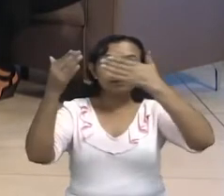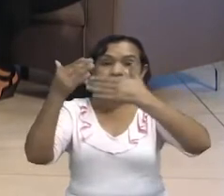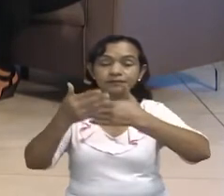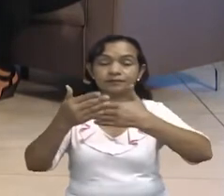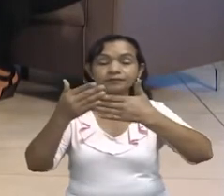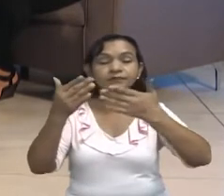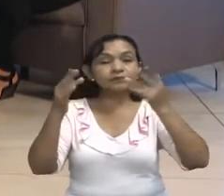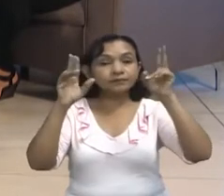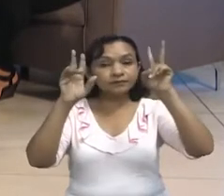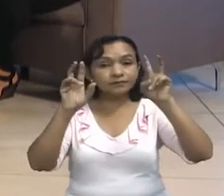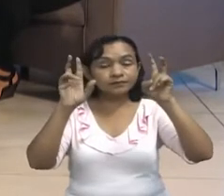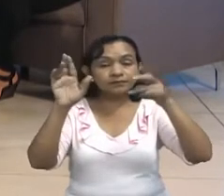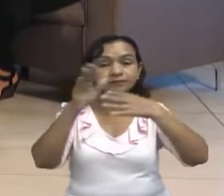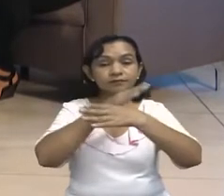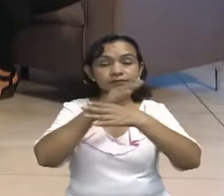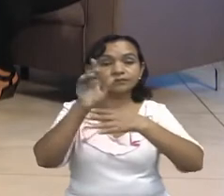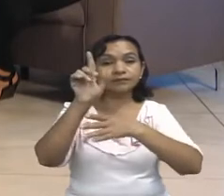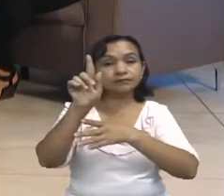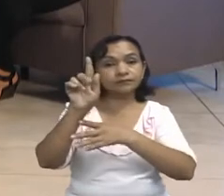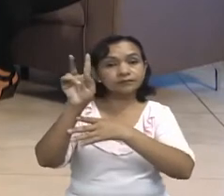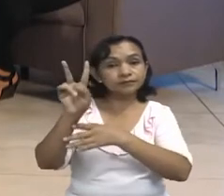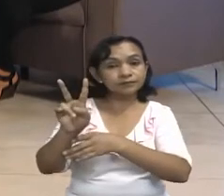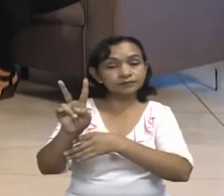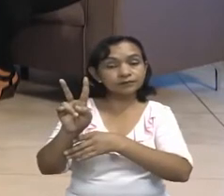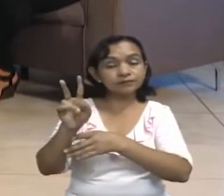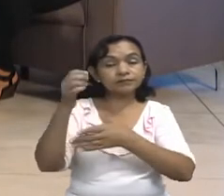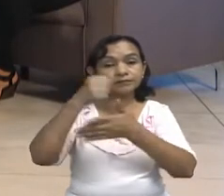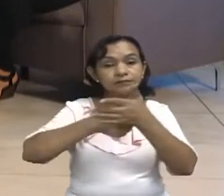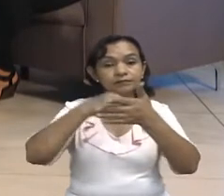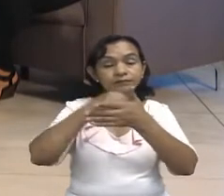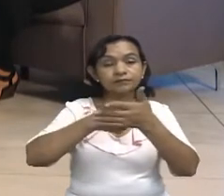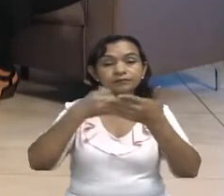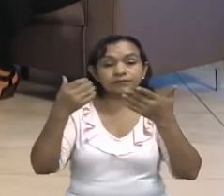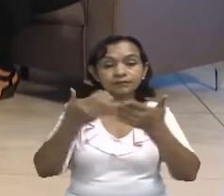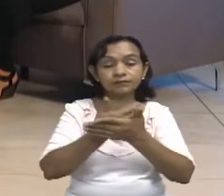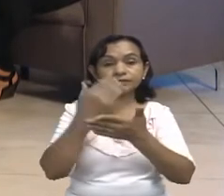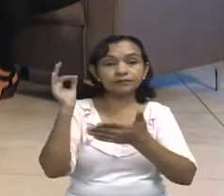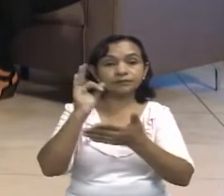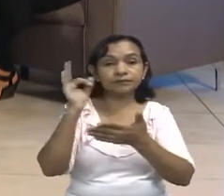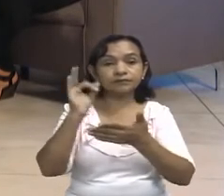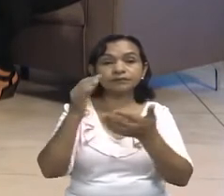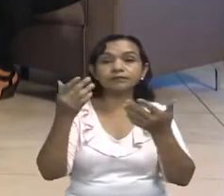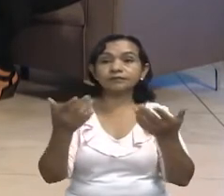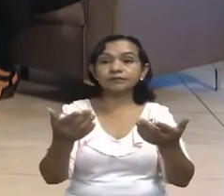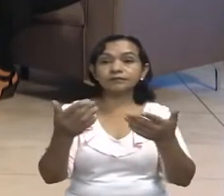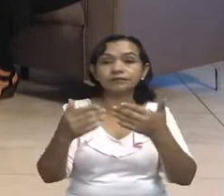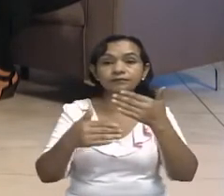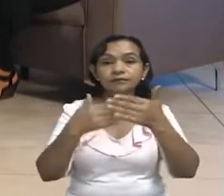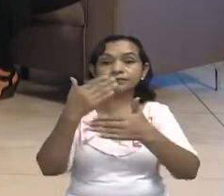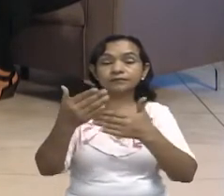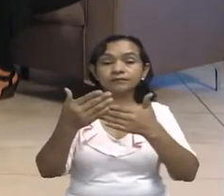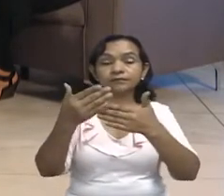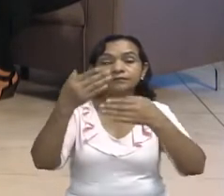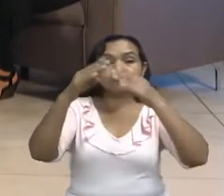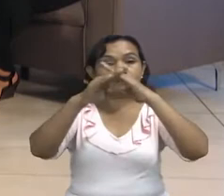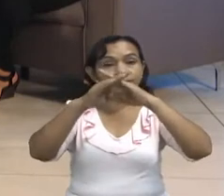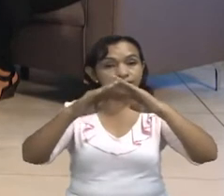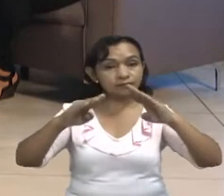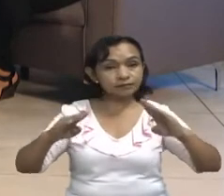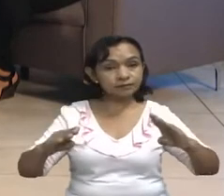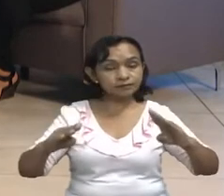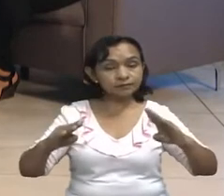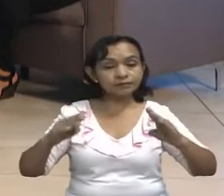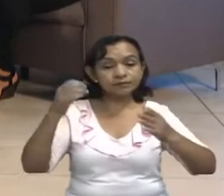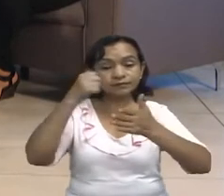términos generales de los medios de comunicación para el fortalecimiento de los nuevos procesos, uno de ellos, uno constante, la construcción de la paz,